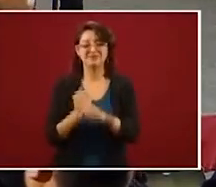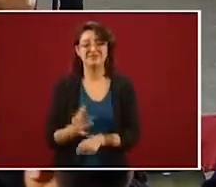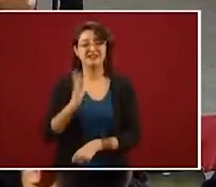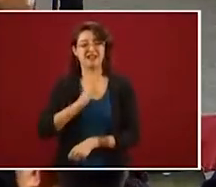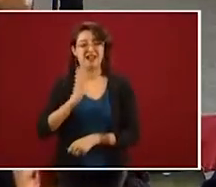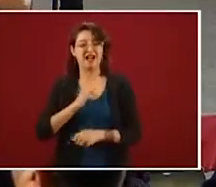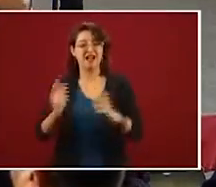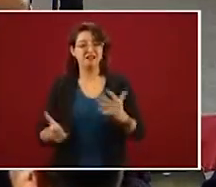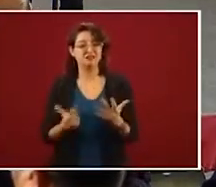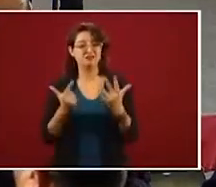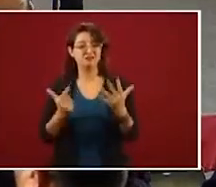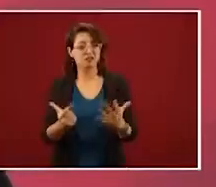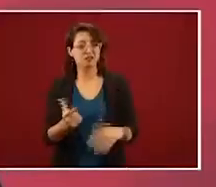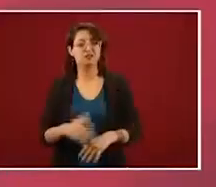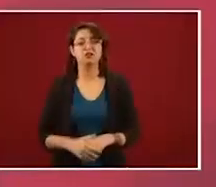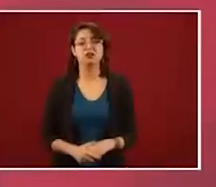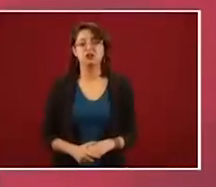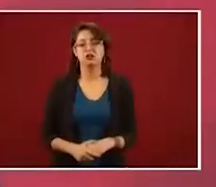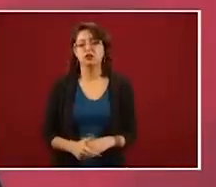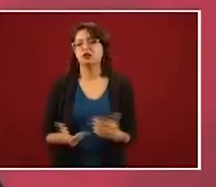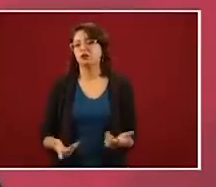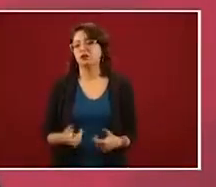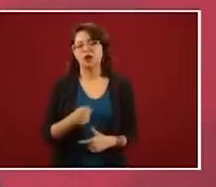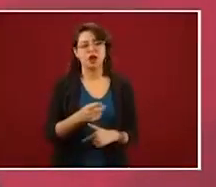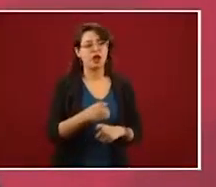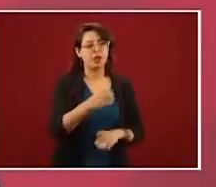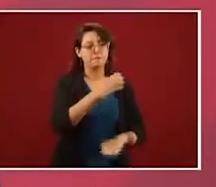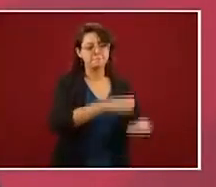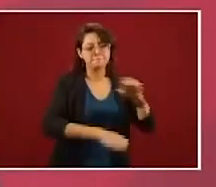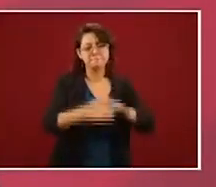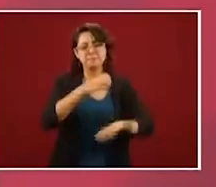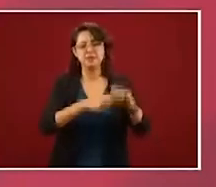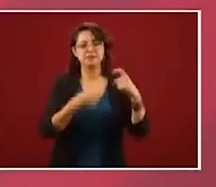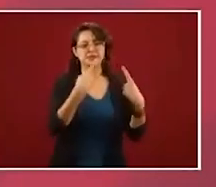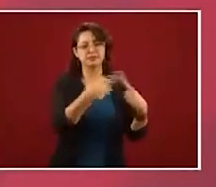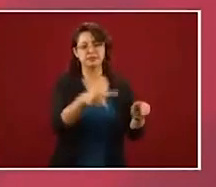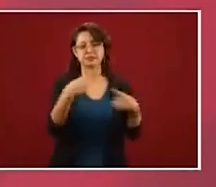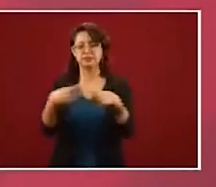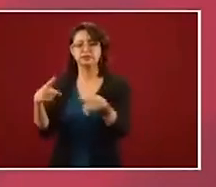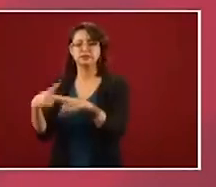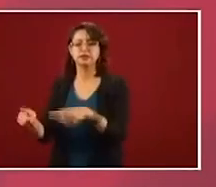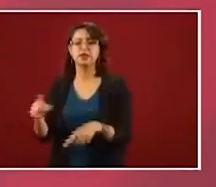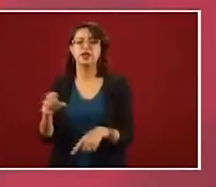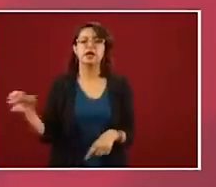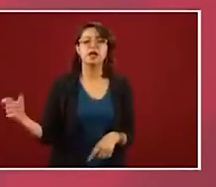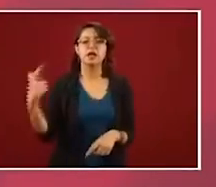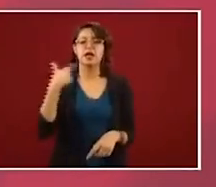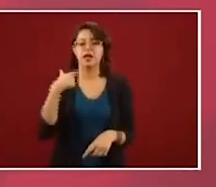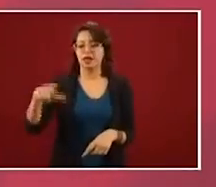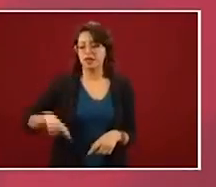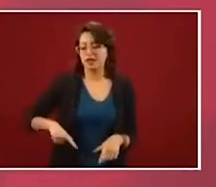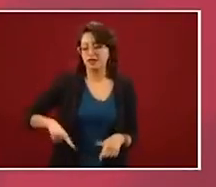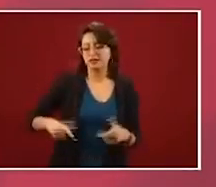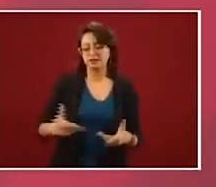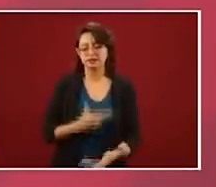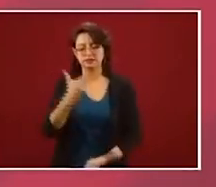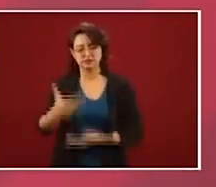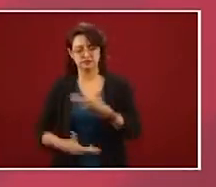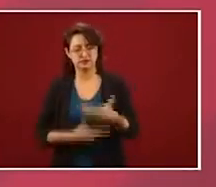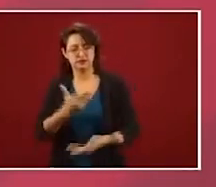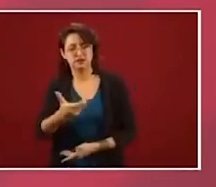investigación, algunas a empresas vinculadas al exfuncionario público, en este caso, exdelegado.